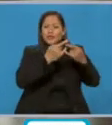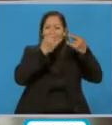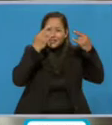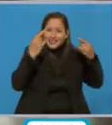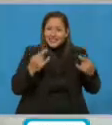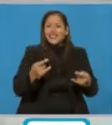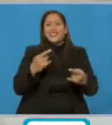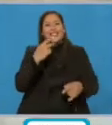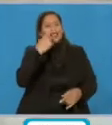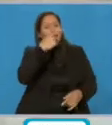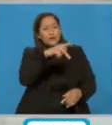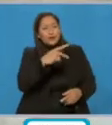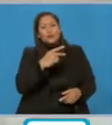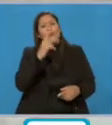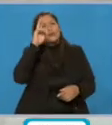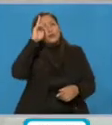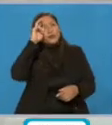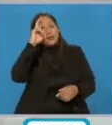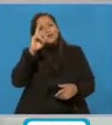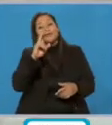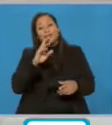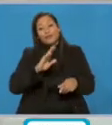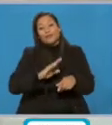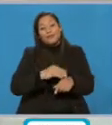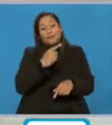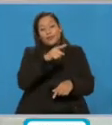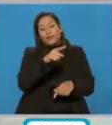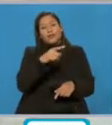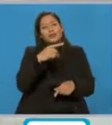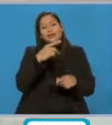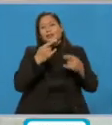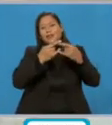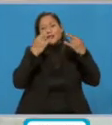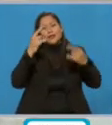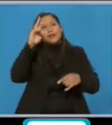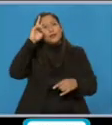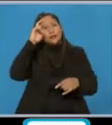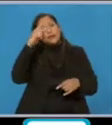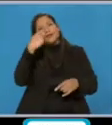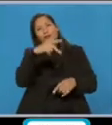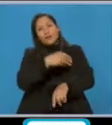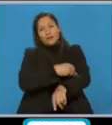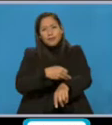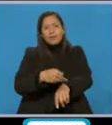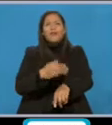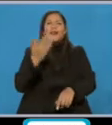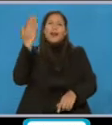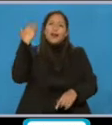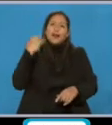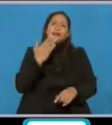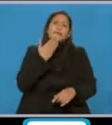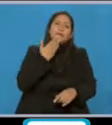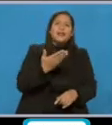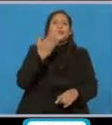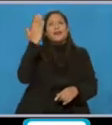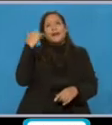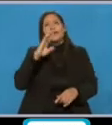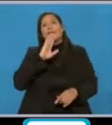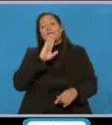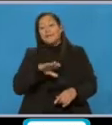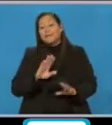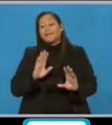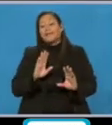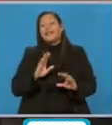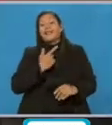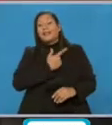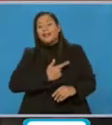sus sueños, porque todavía muchos Claro. tienen sueños, de sus familias, de lo que hicieron bien, de lo que hicieron mal, de lo